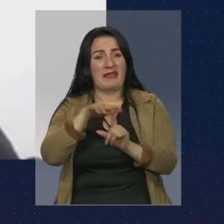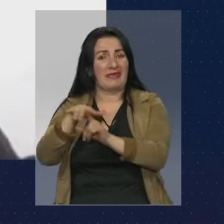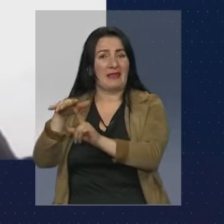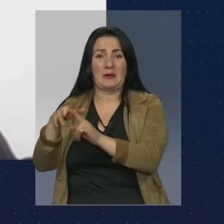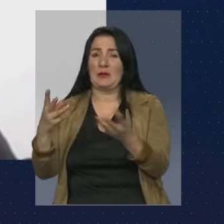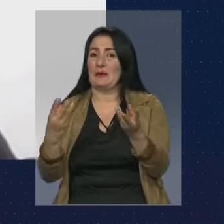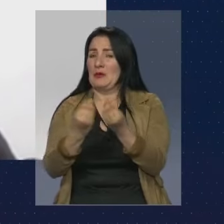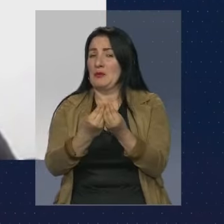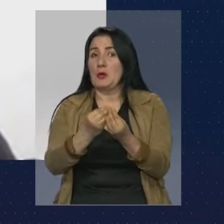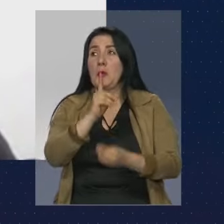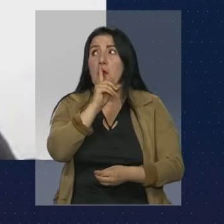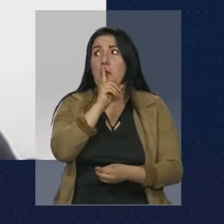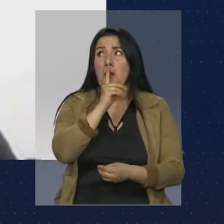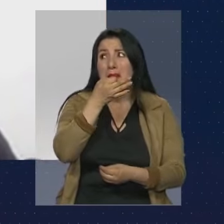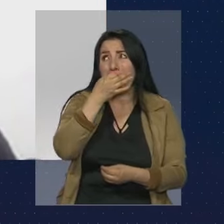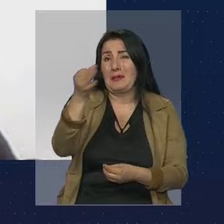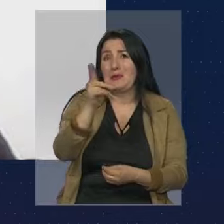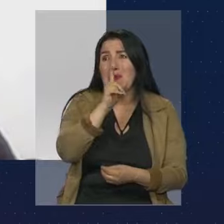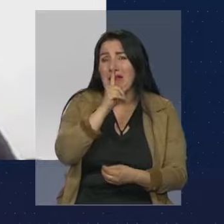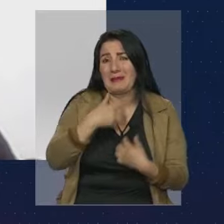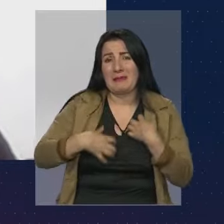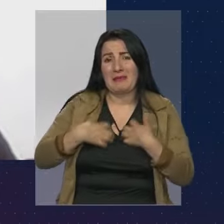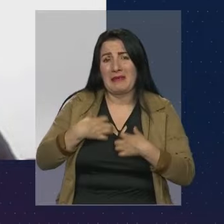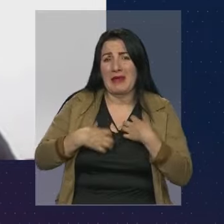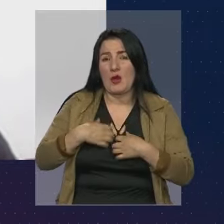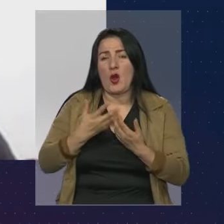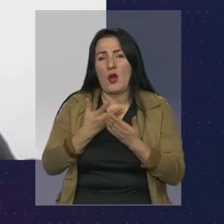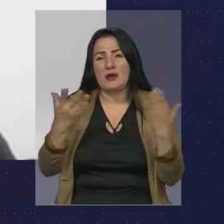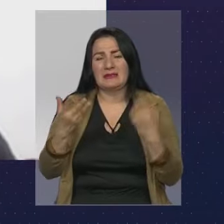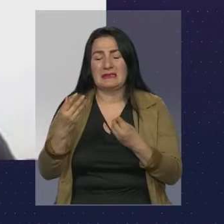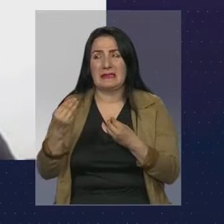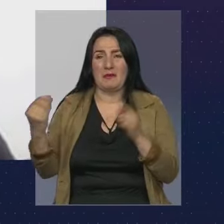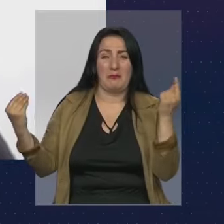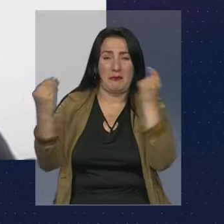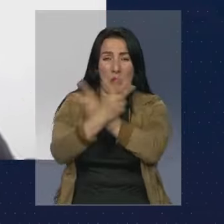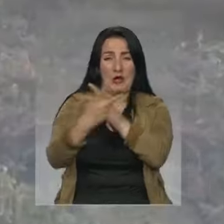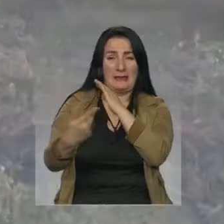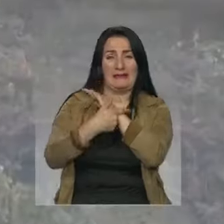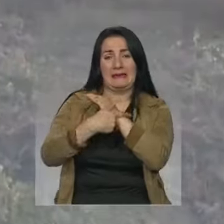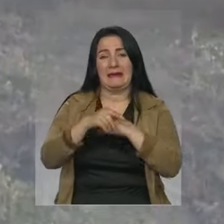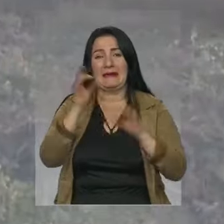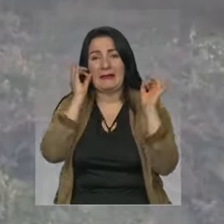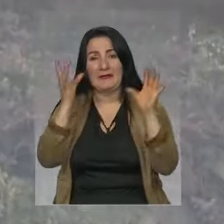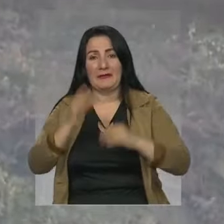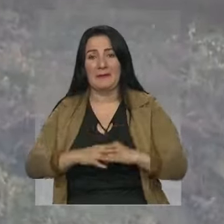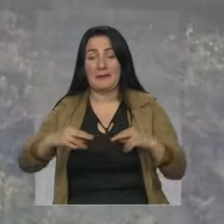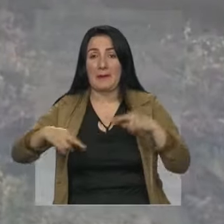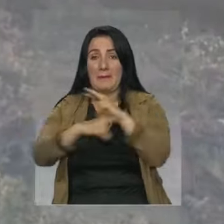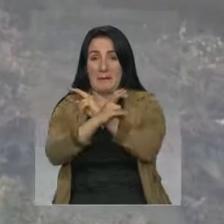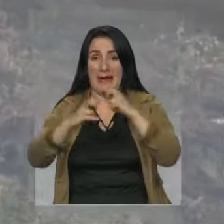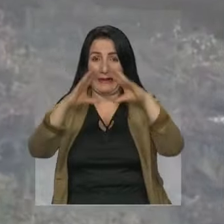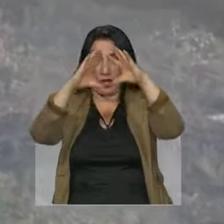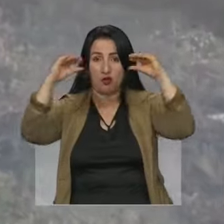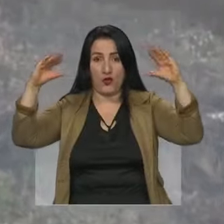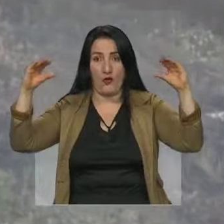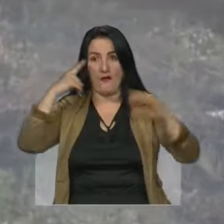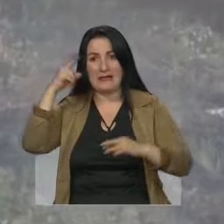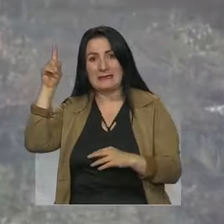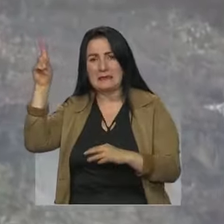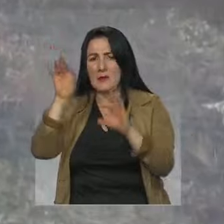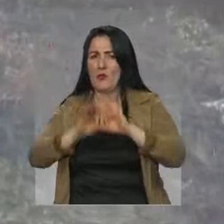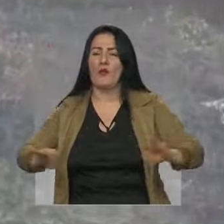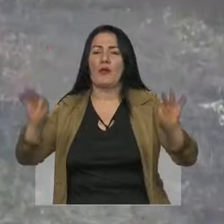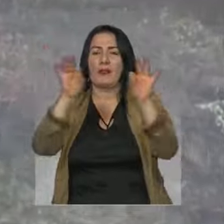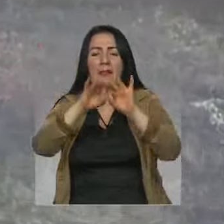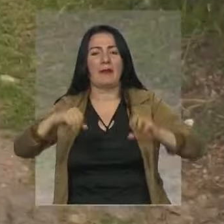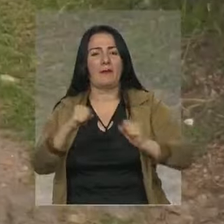grupos no denuncian por el temor que genera la violencia de estos grupos. El Parque Entre Nubes, que es uno de los más